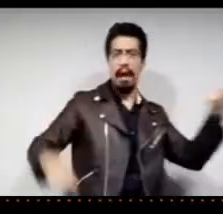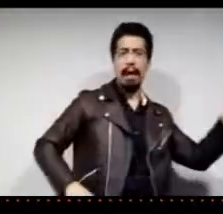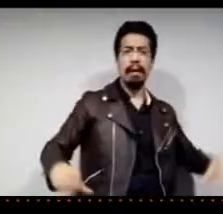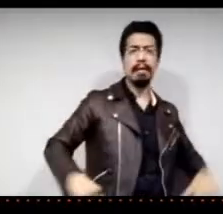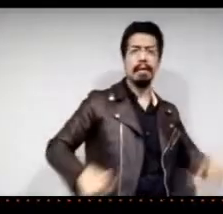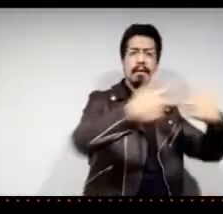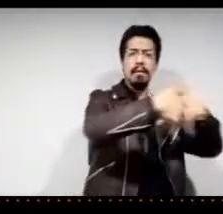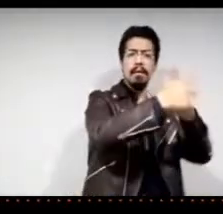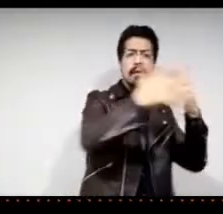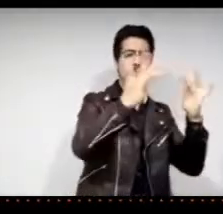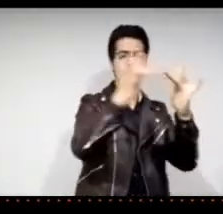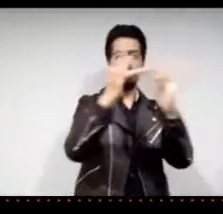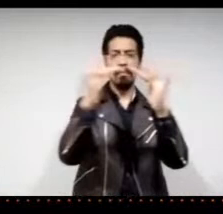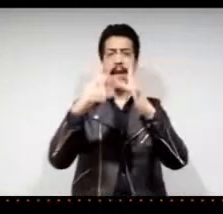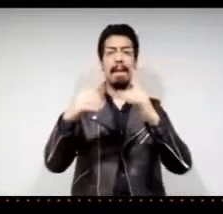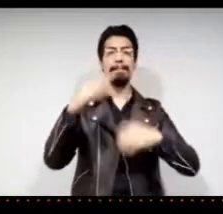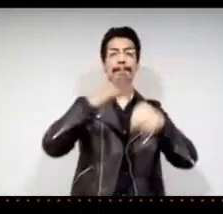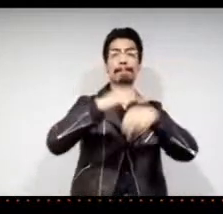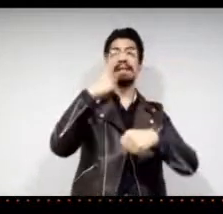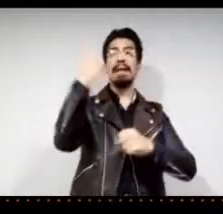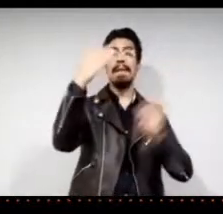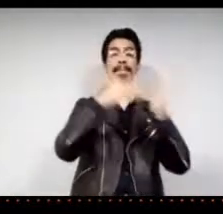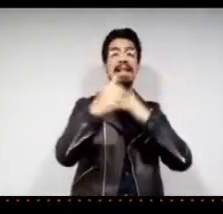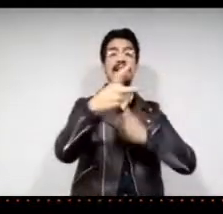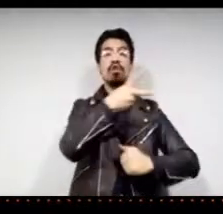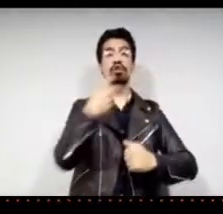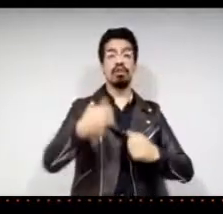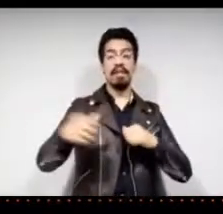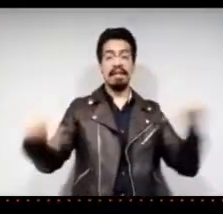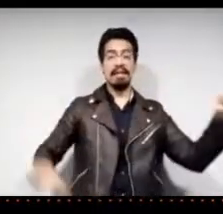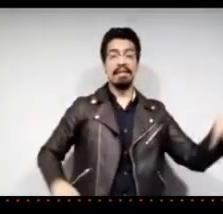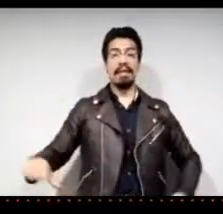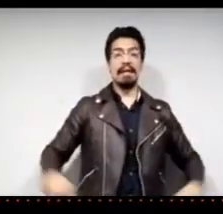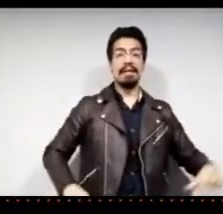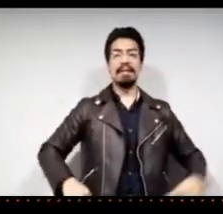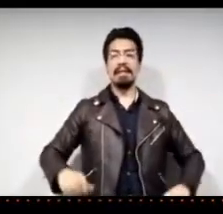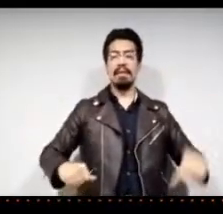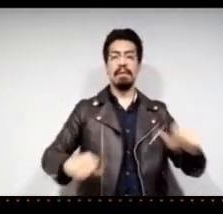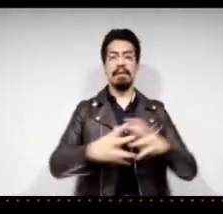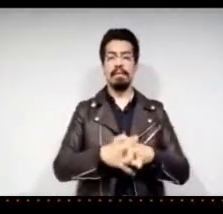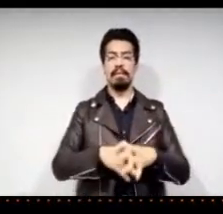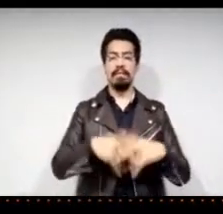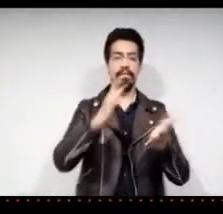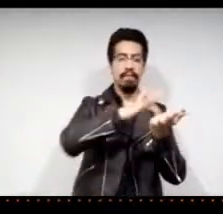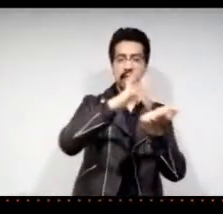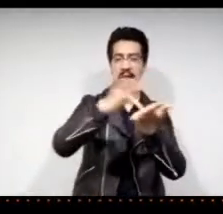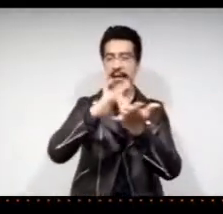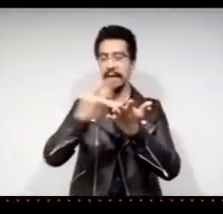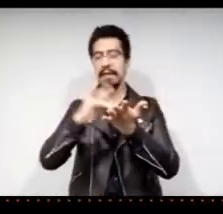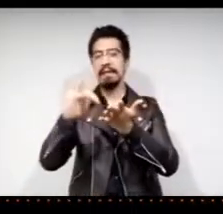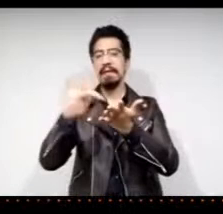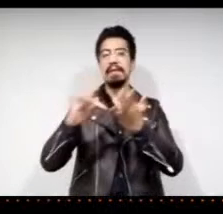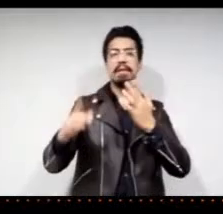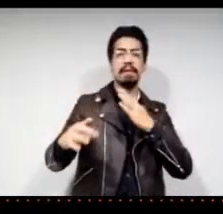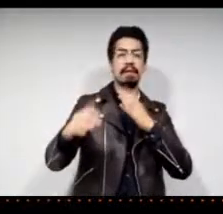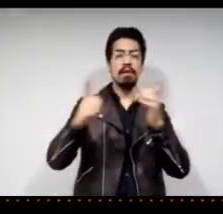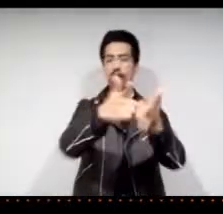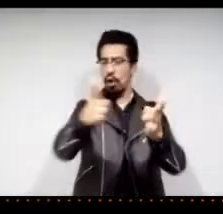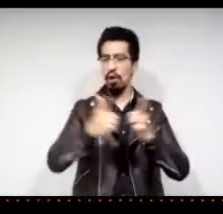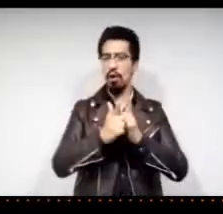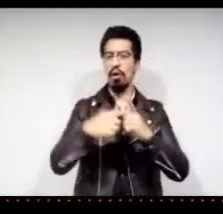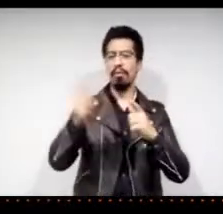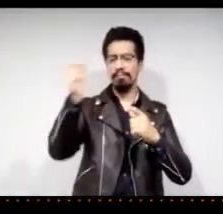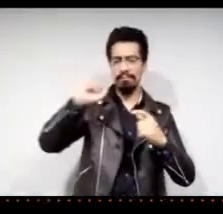de 1,200 actividades. Cuida tu Mente es un grupo de cursos, sesiones de apoyo y sesiones con expertos,